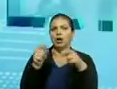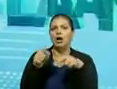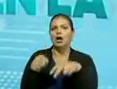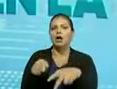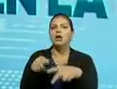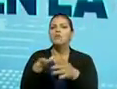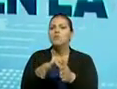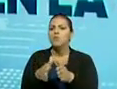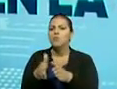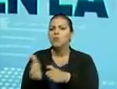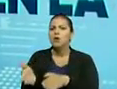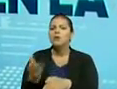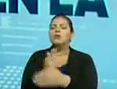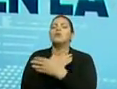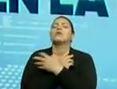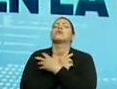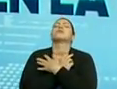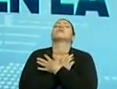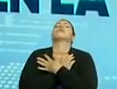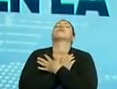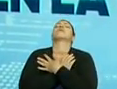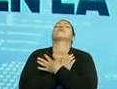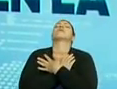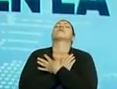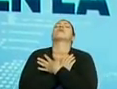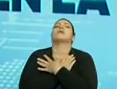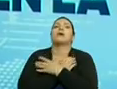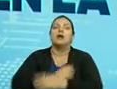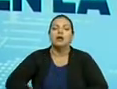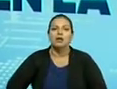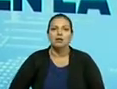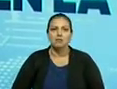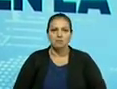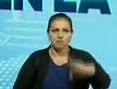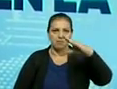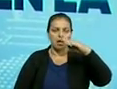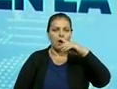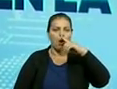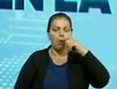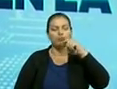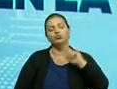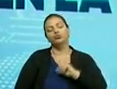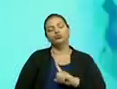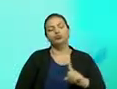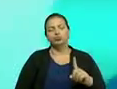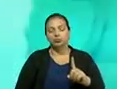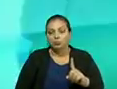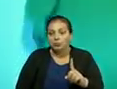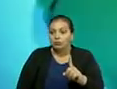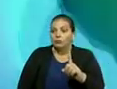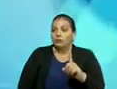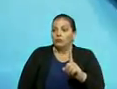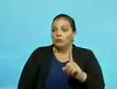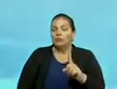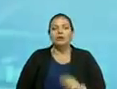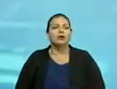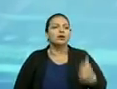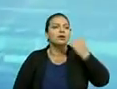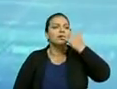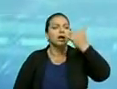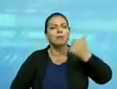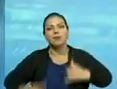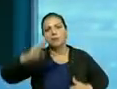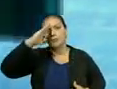pocos metros de la autopista Terminal Terrestre Pascuales al norte de Guayaquil. Unidades especializadas de la Policía